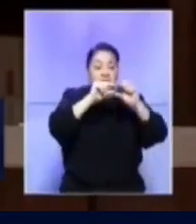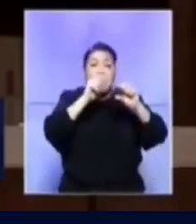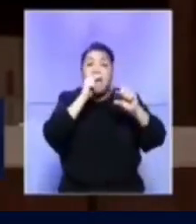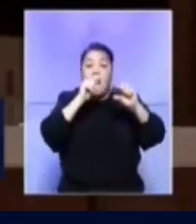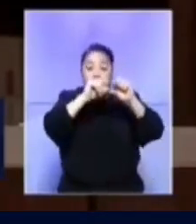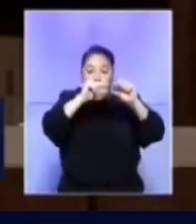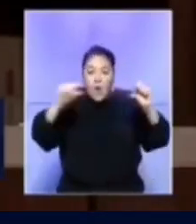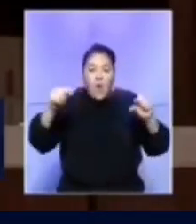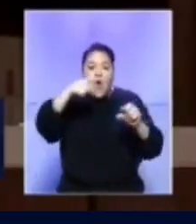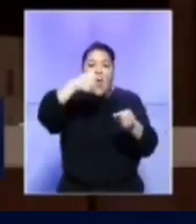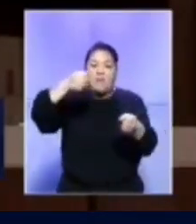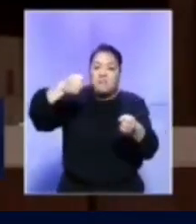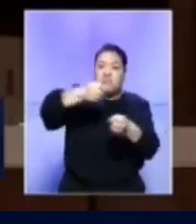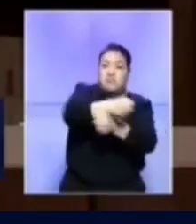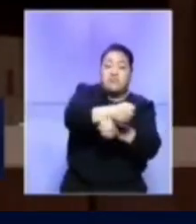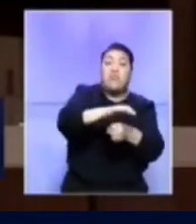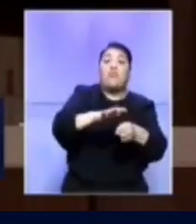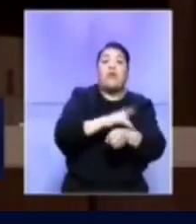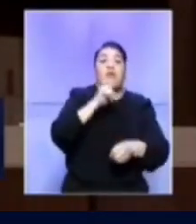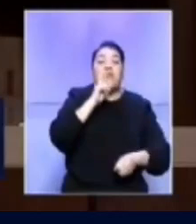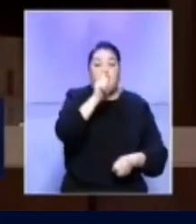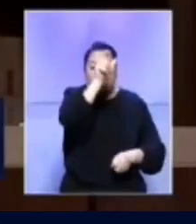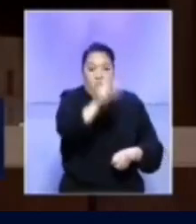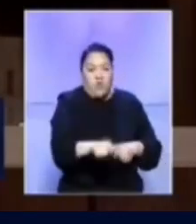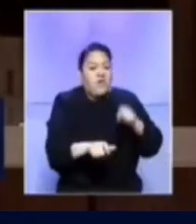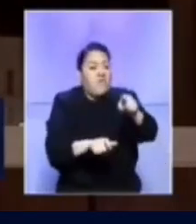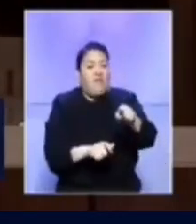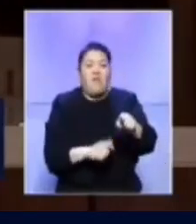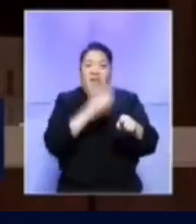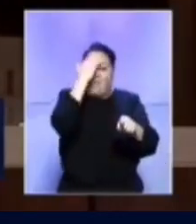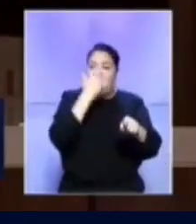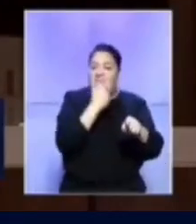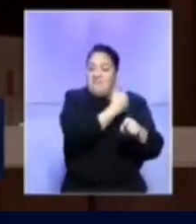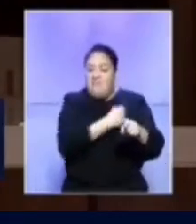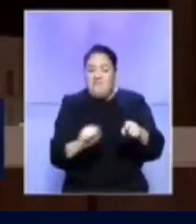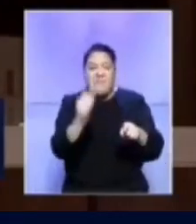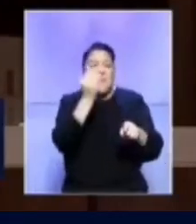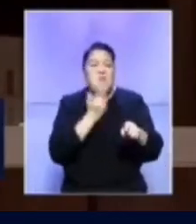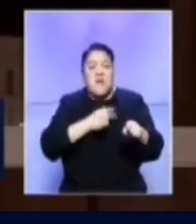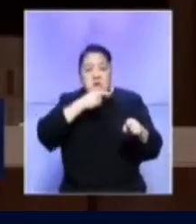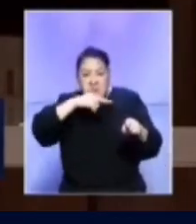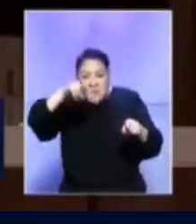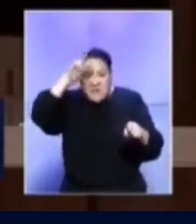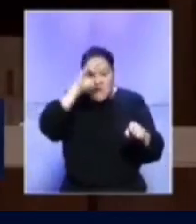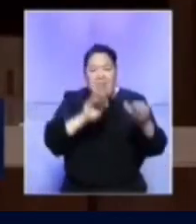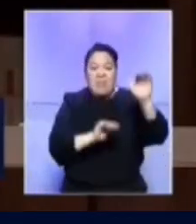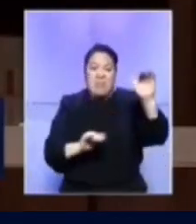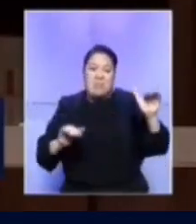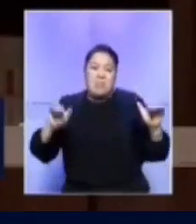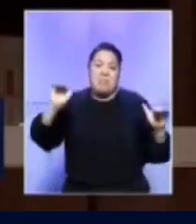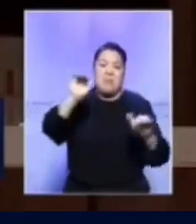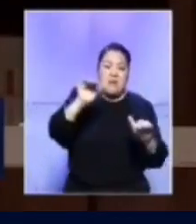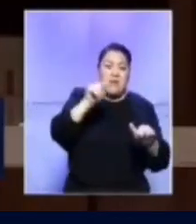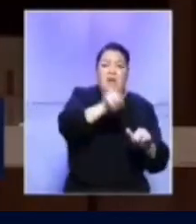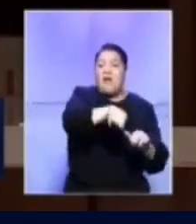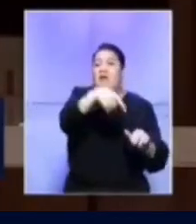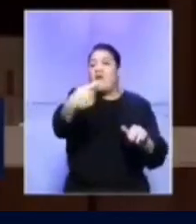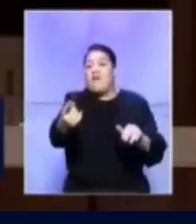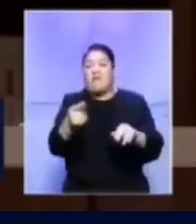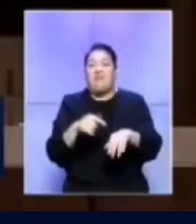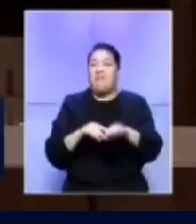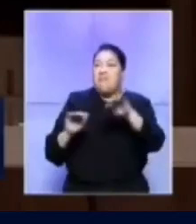al pretender demeritar a una mujer y sus habilidades políticas a partir de una relación de